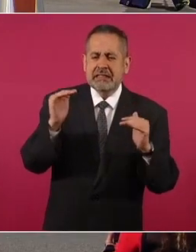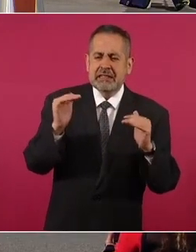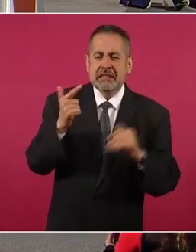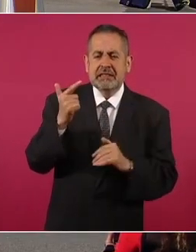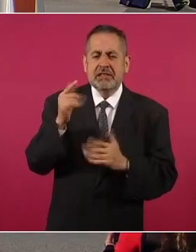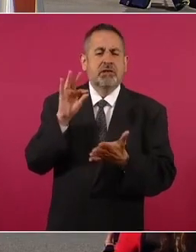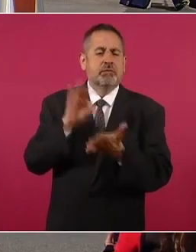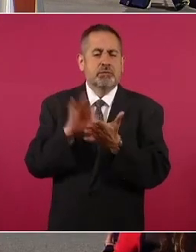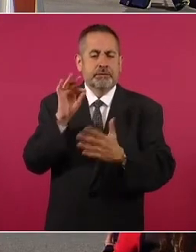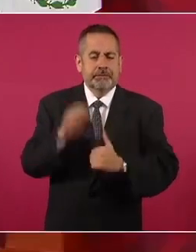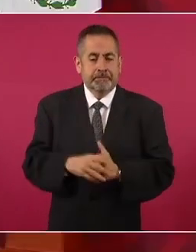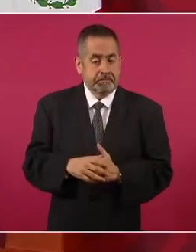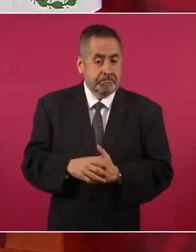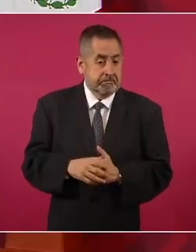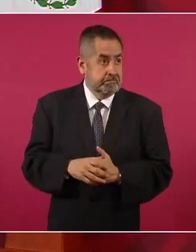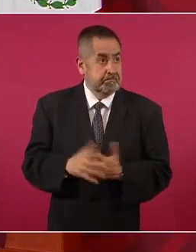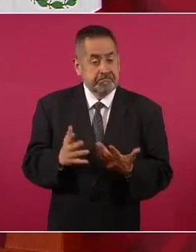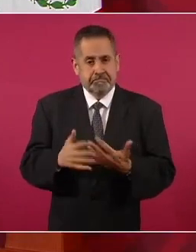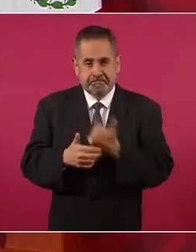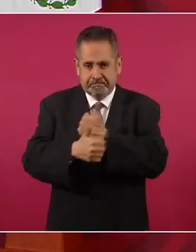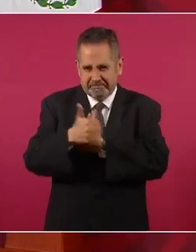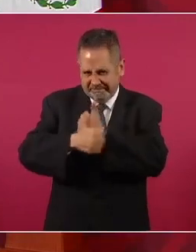Está igual de reñido que